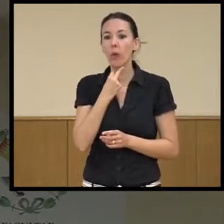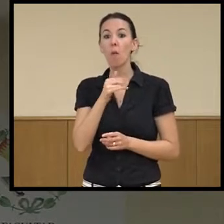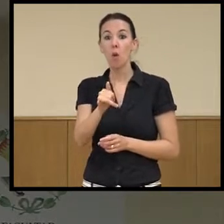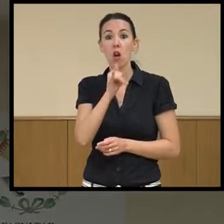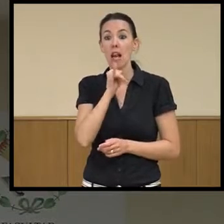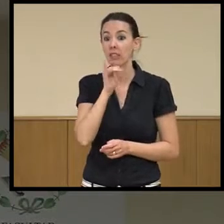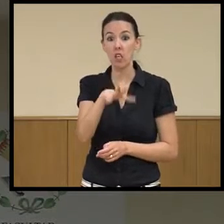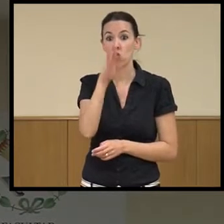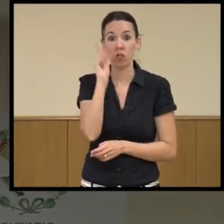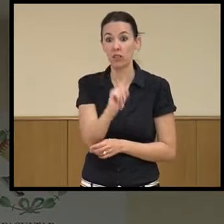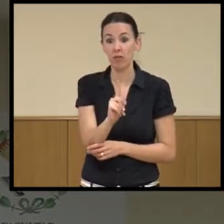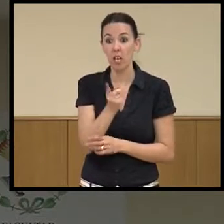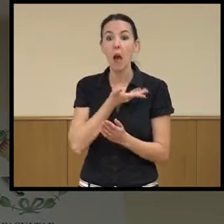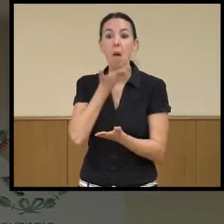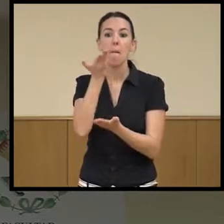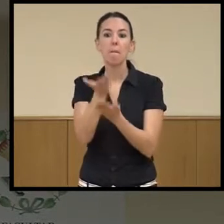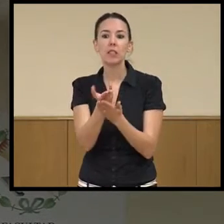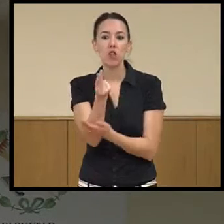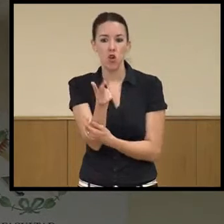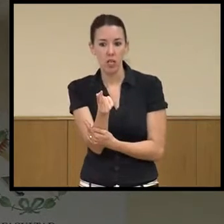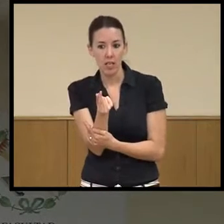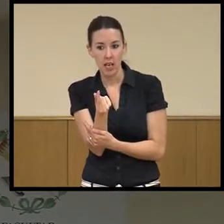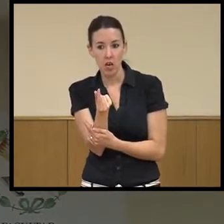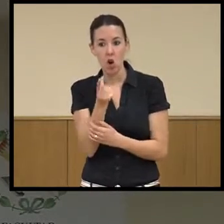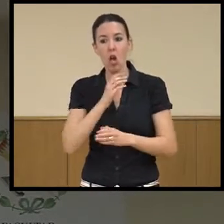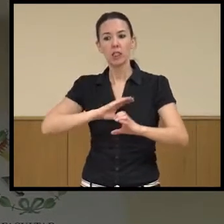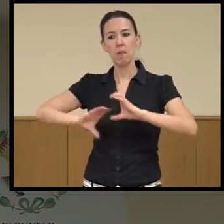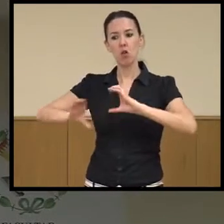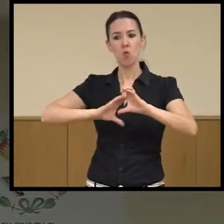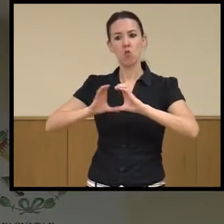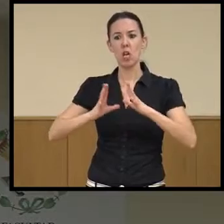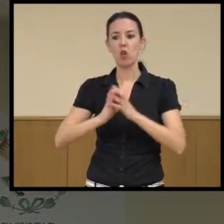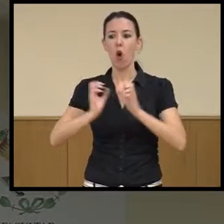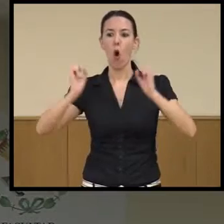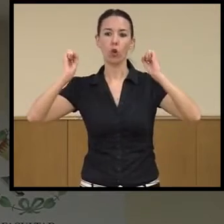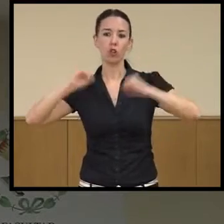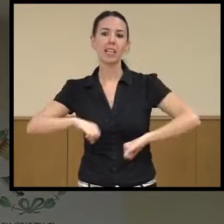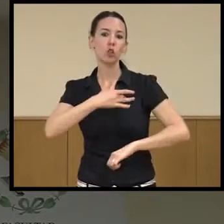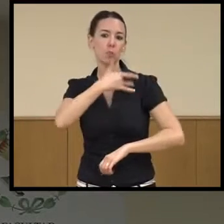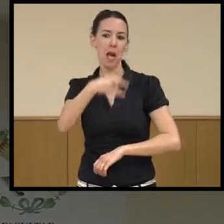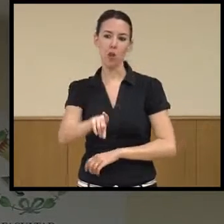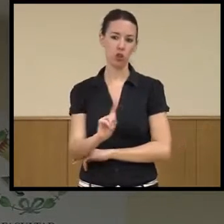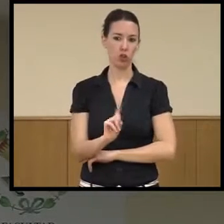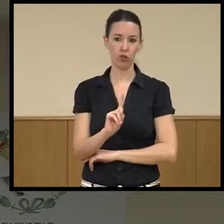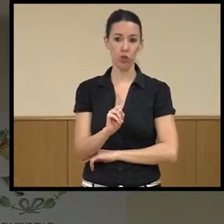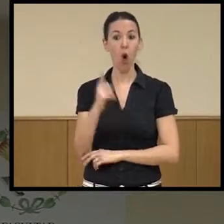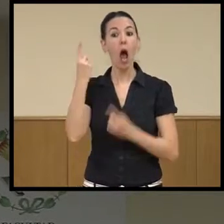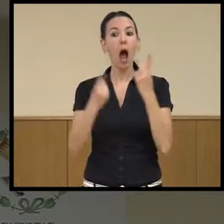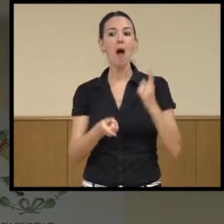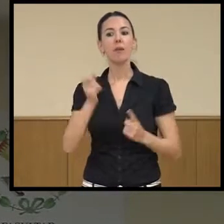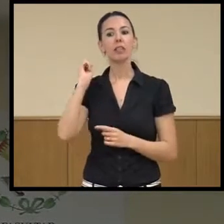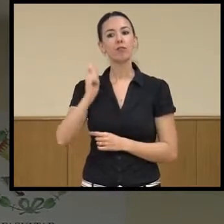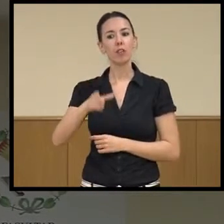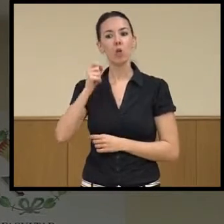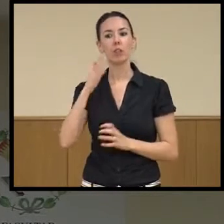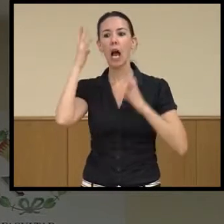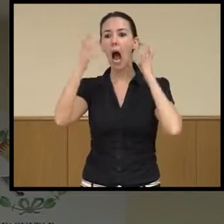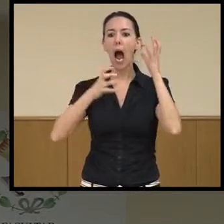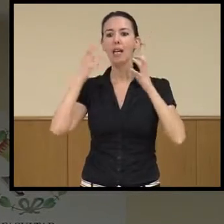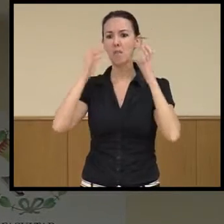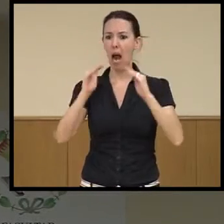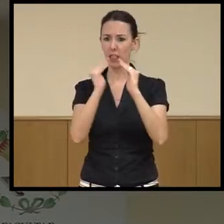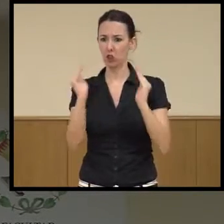de peticiones de limosna, de conversaciones y tratos no siempre piadosos. Incluso era frecuente la presencia de animales